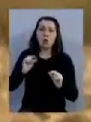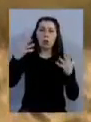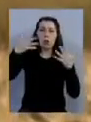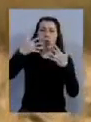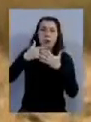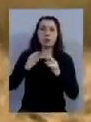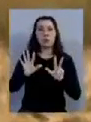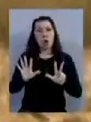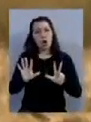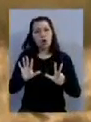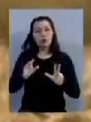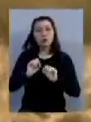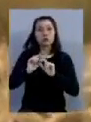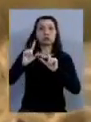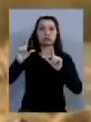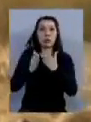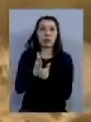las 8 y tanto a aclarar aquí.